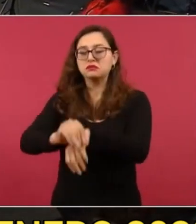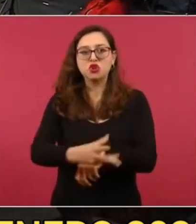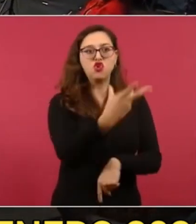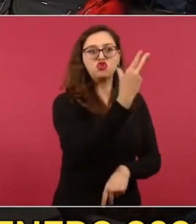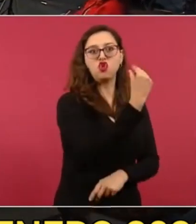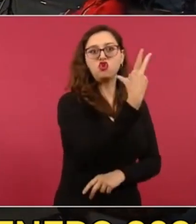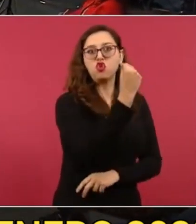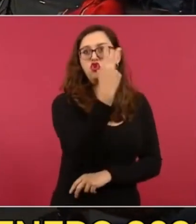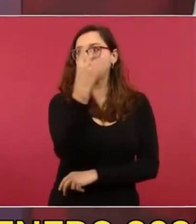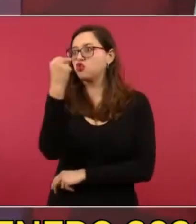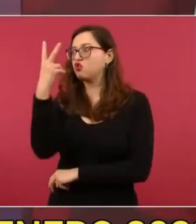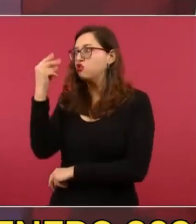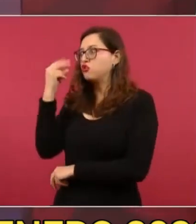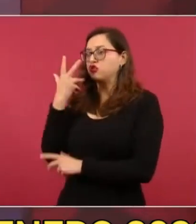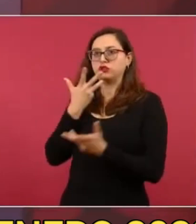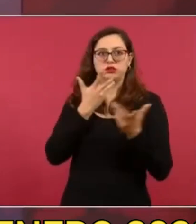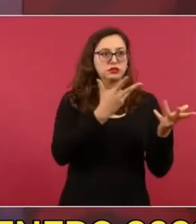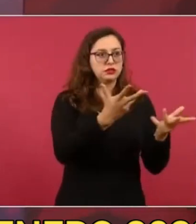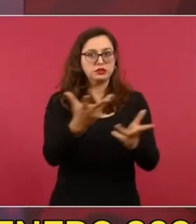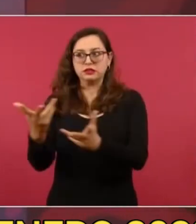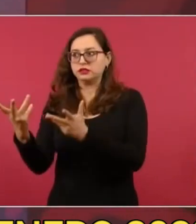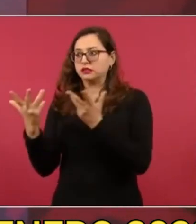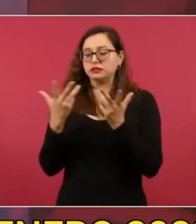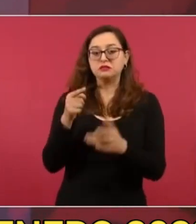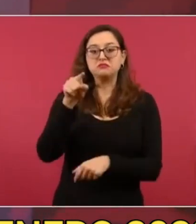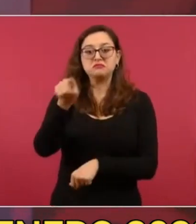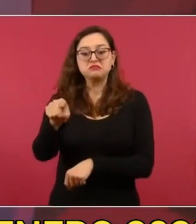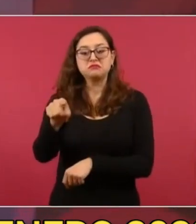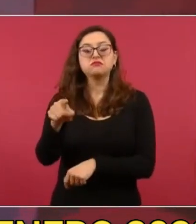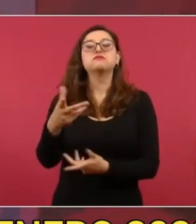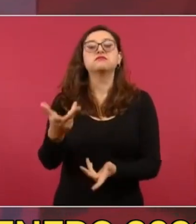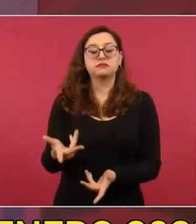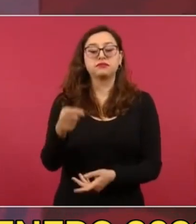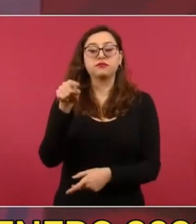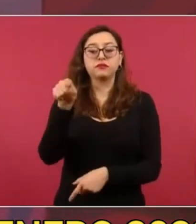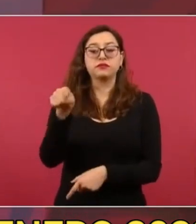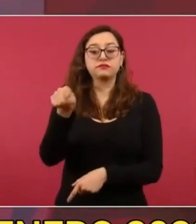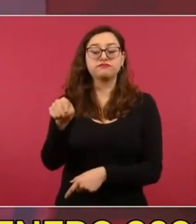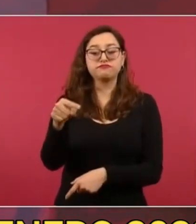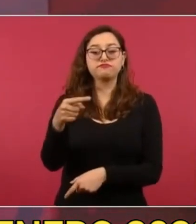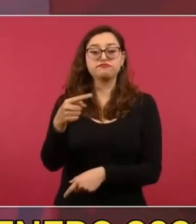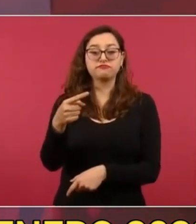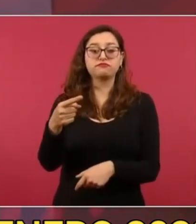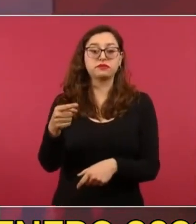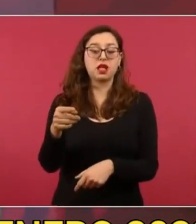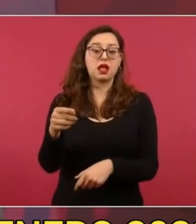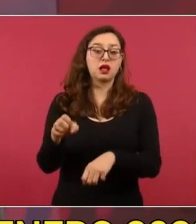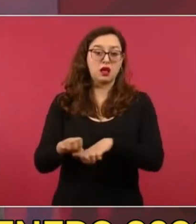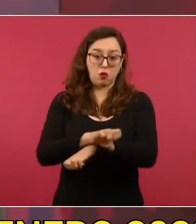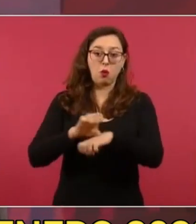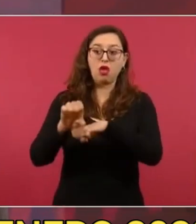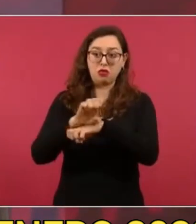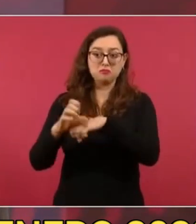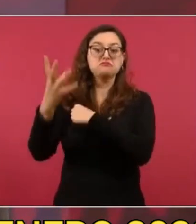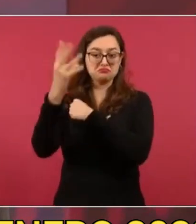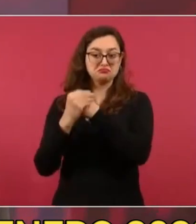y desde luego en Bolivia cuando se fue a buscar a Evo y ya